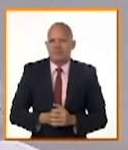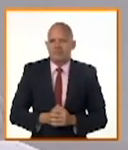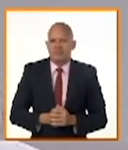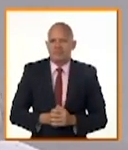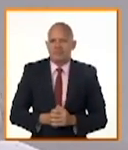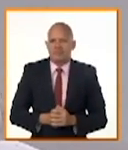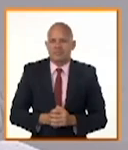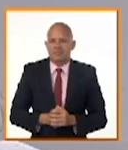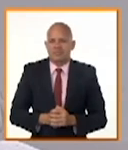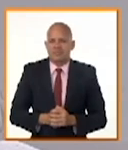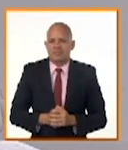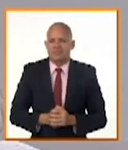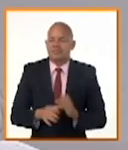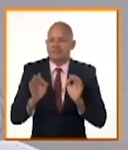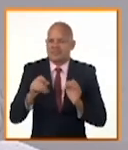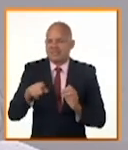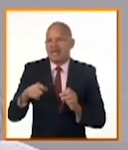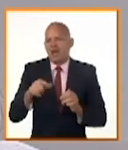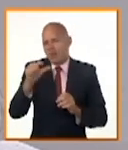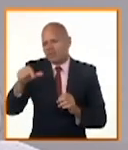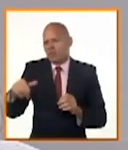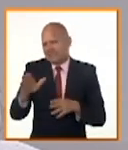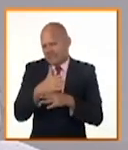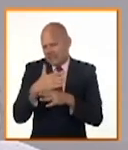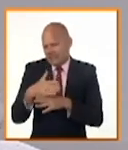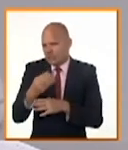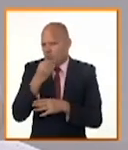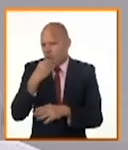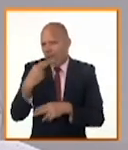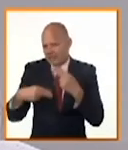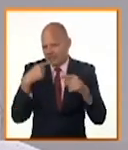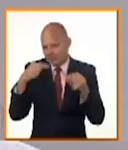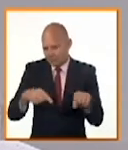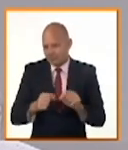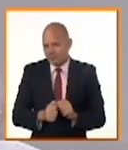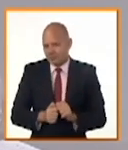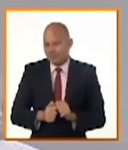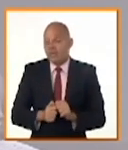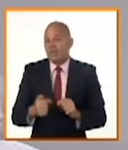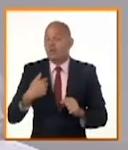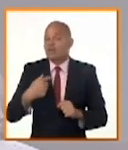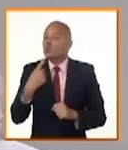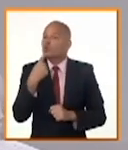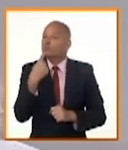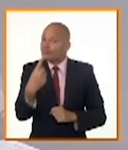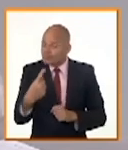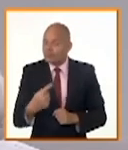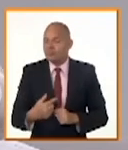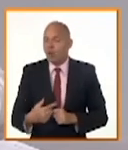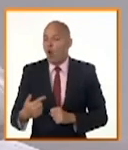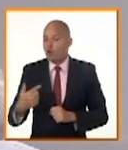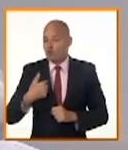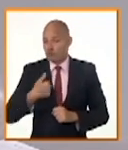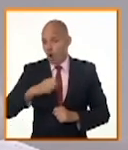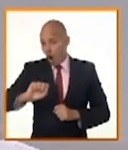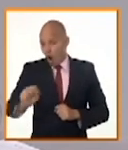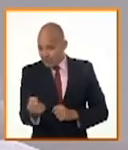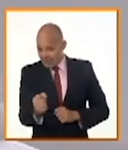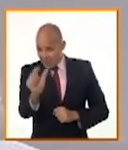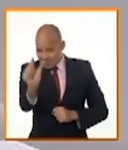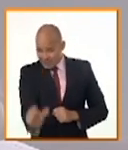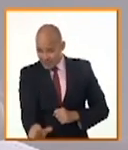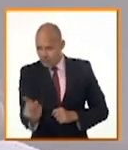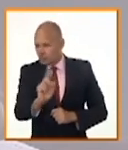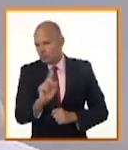forma explícita cada uno estos actores económicos Pero lo importante es que sea la población y no sea El vendedor el que escoge el canal de pago